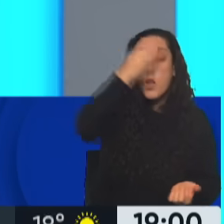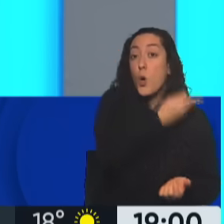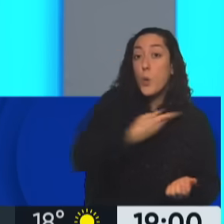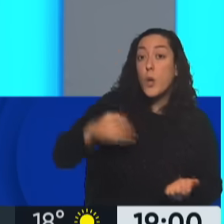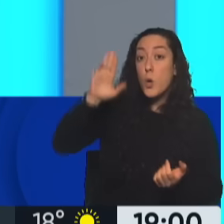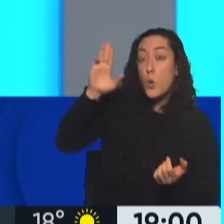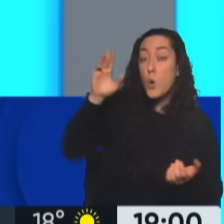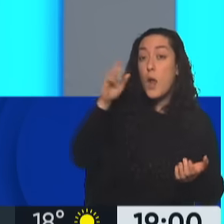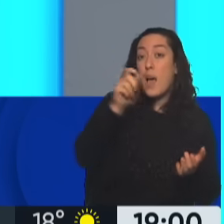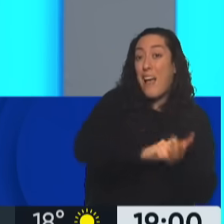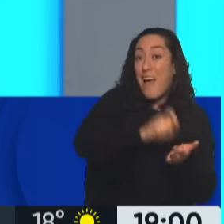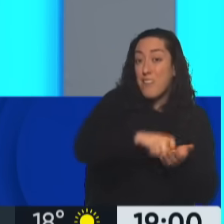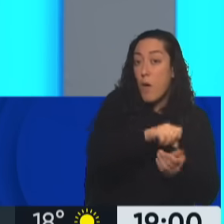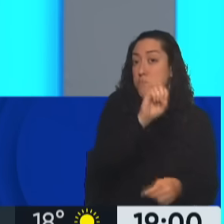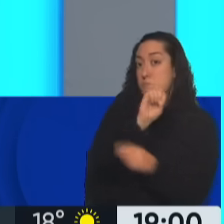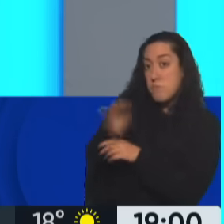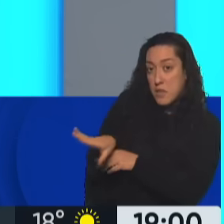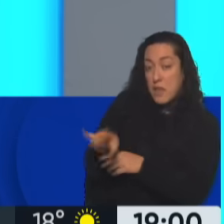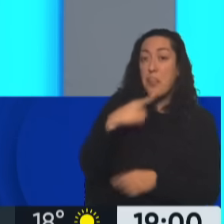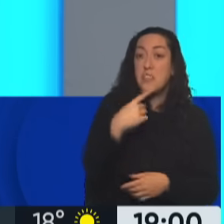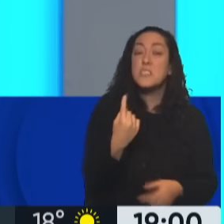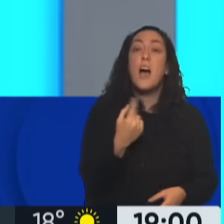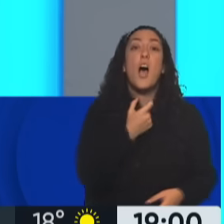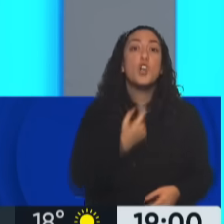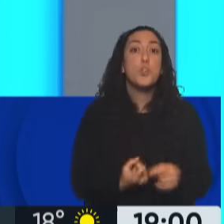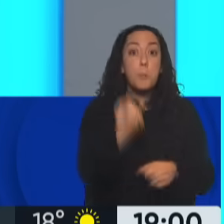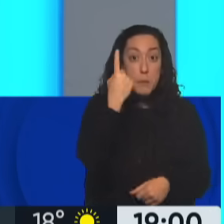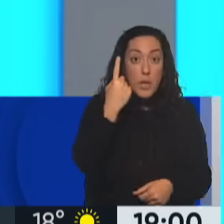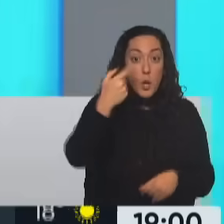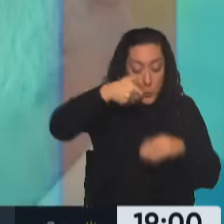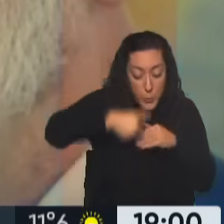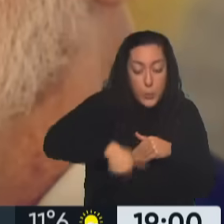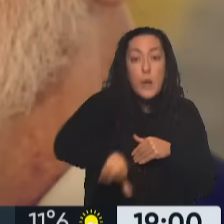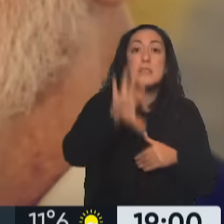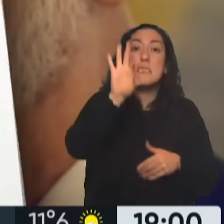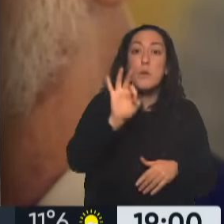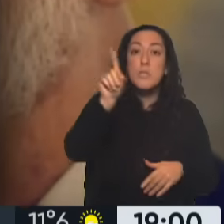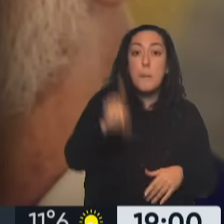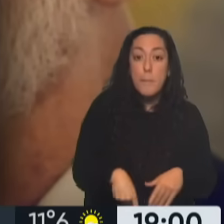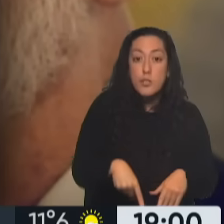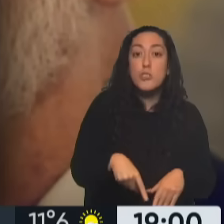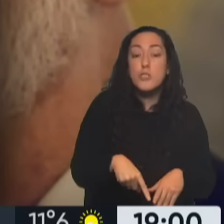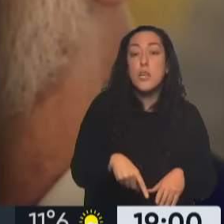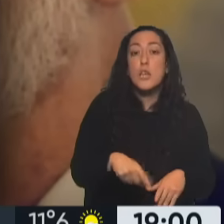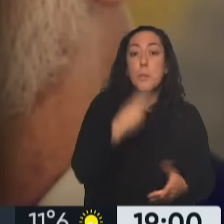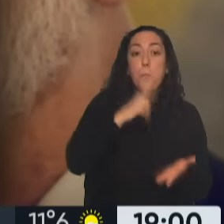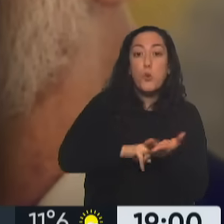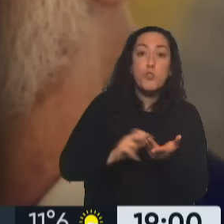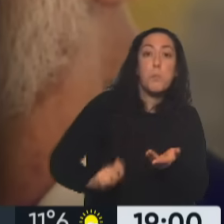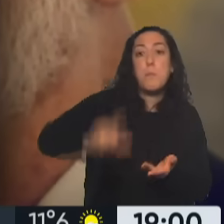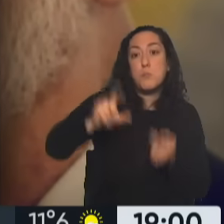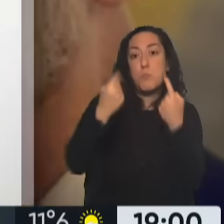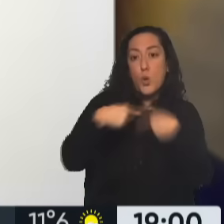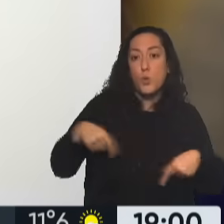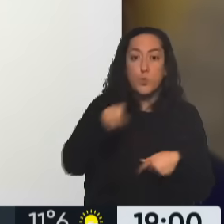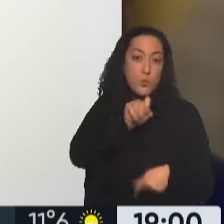de Lula da Silva diciendo que a partir del 1 de agosto van a tener un 50% de aranceles los productos